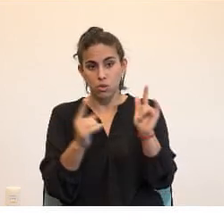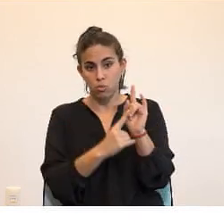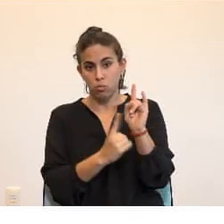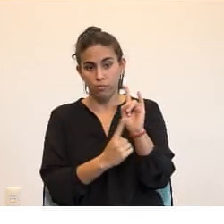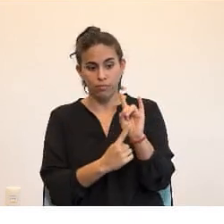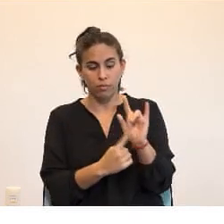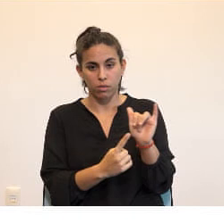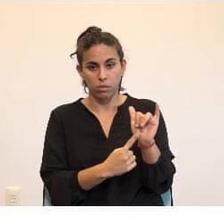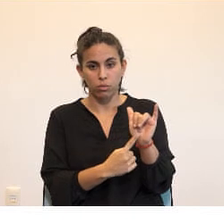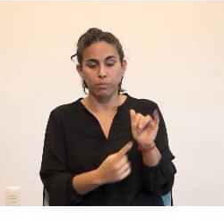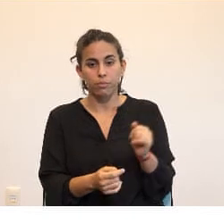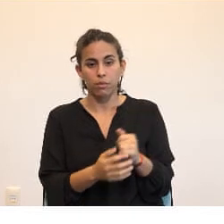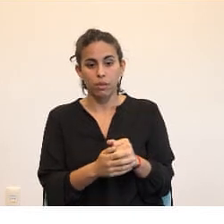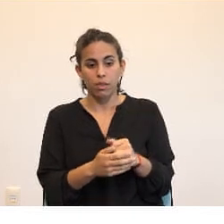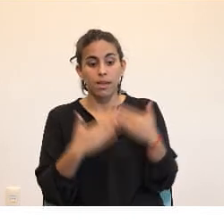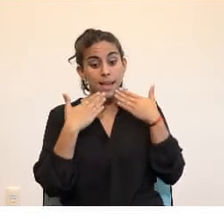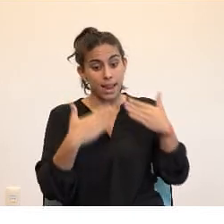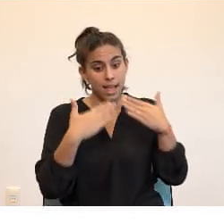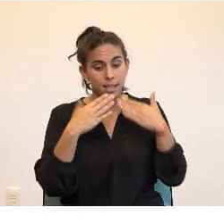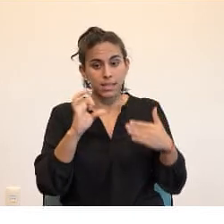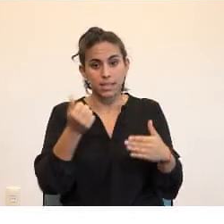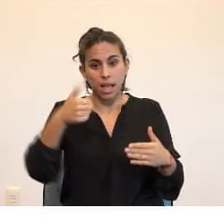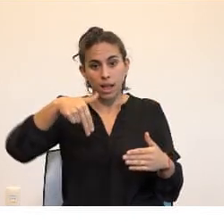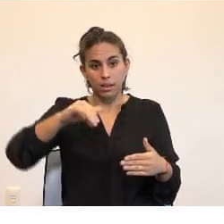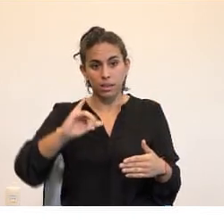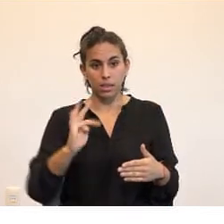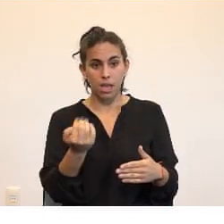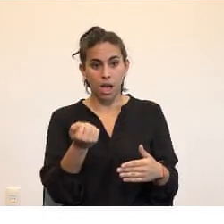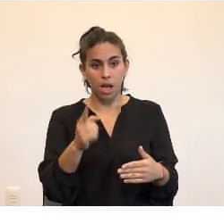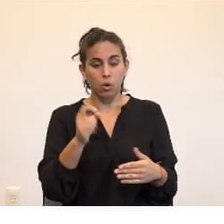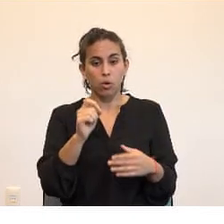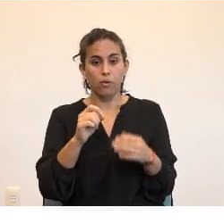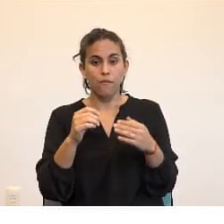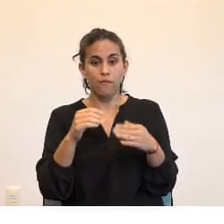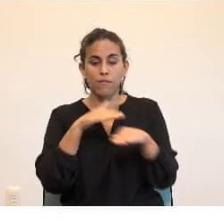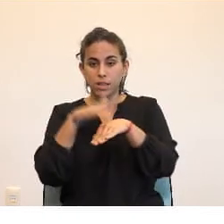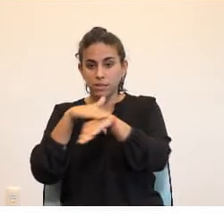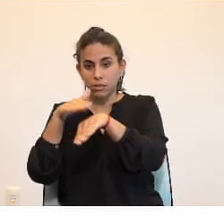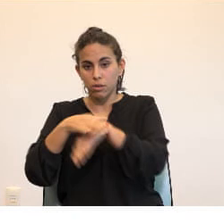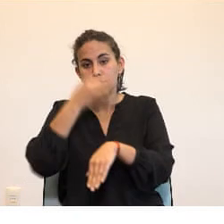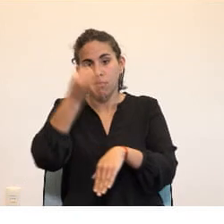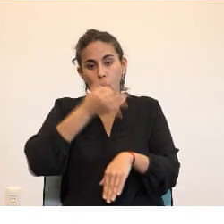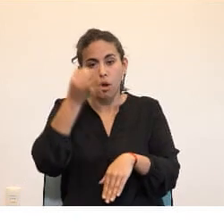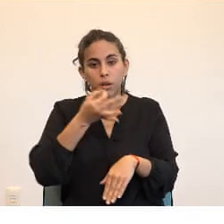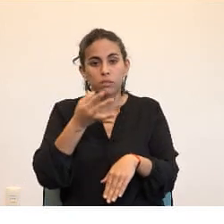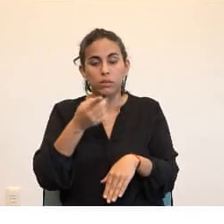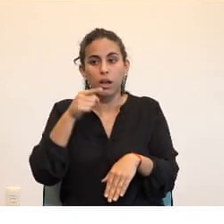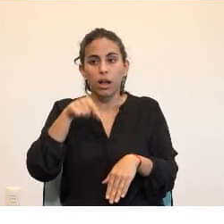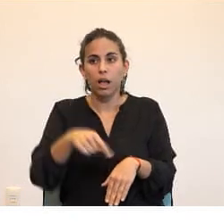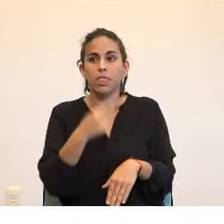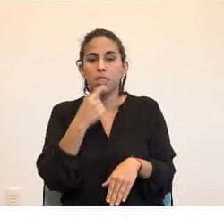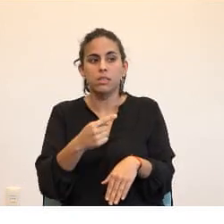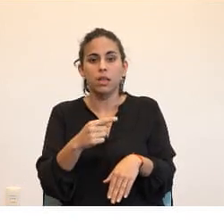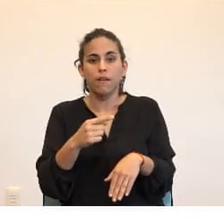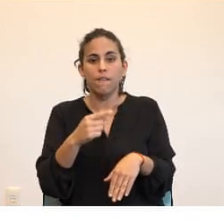YouTube. Hay muchos agradecimientos, Santiago, y felicitaciones por tu ponencia. Y acá nos dicen que nos